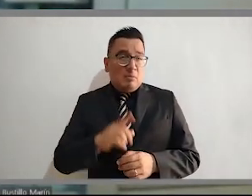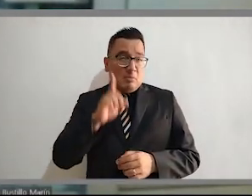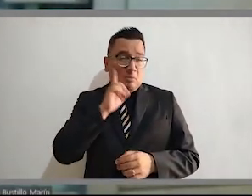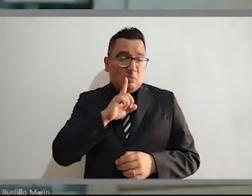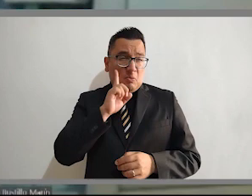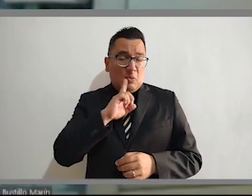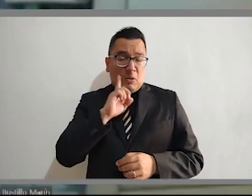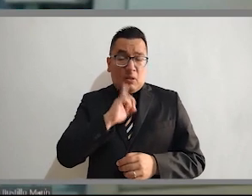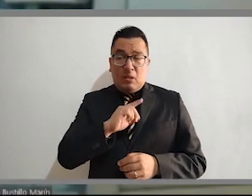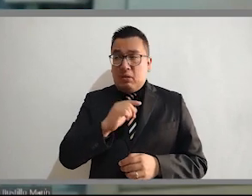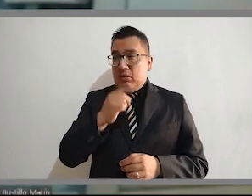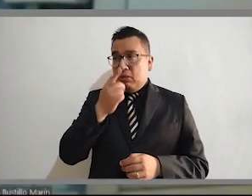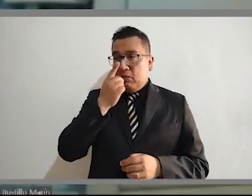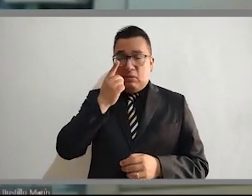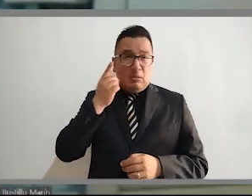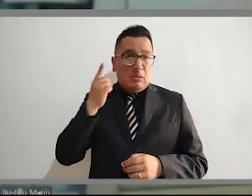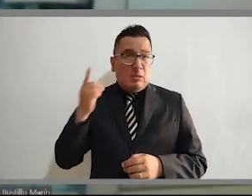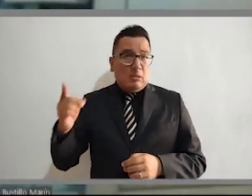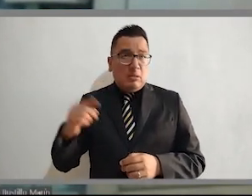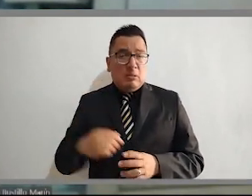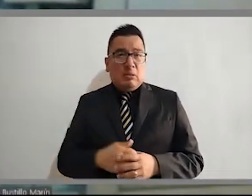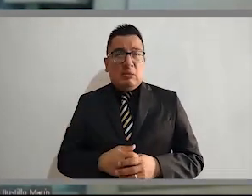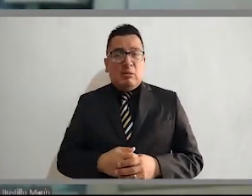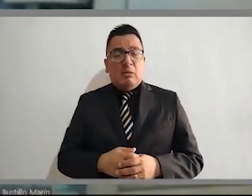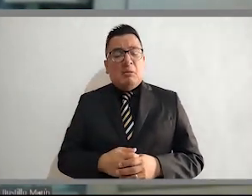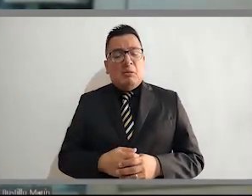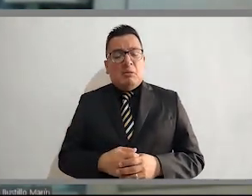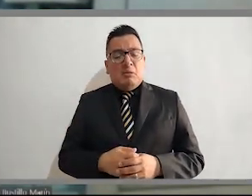da cuando